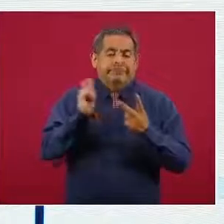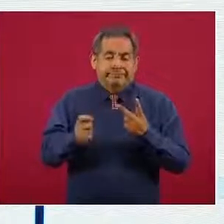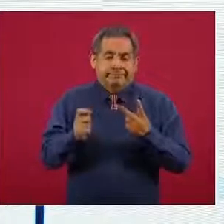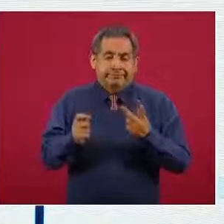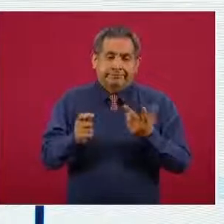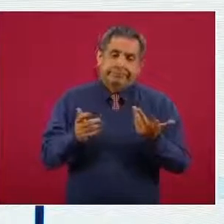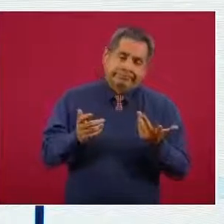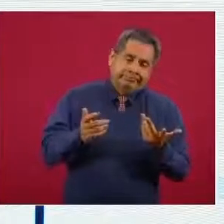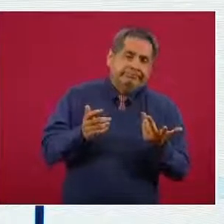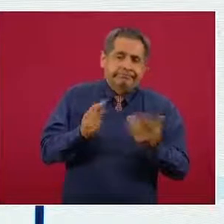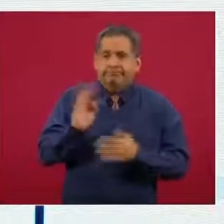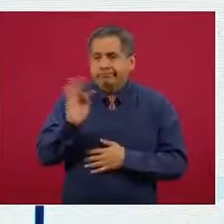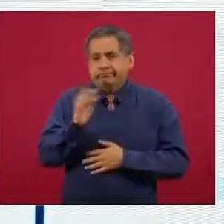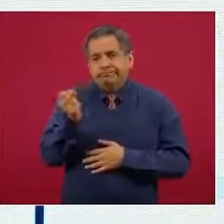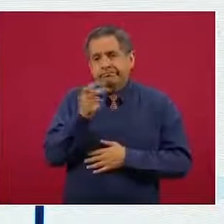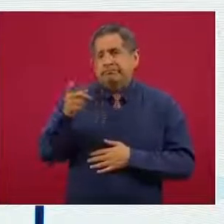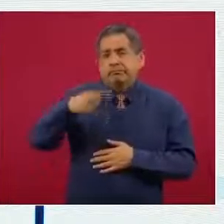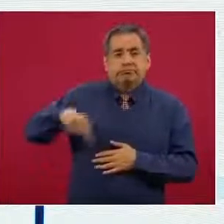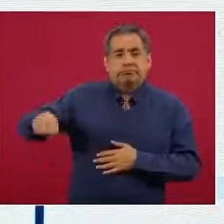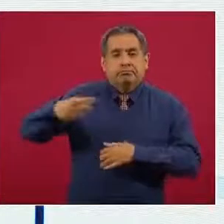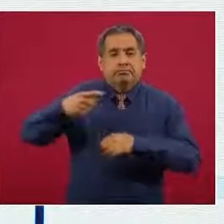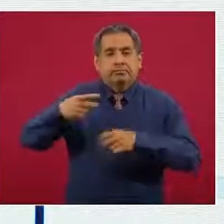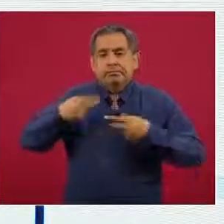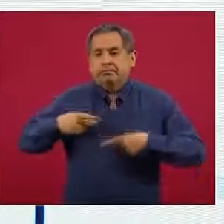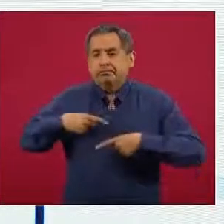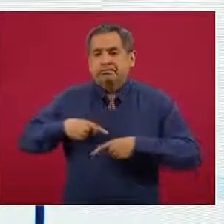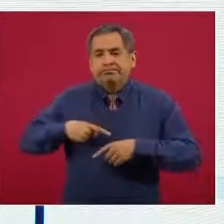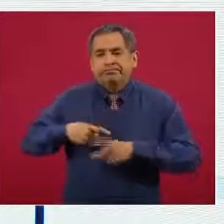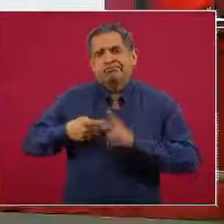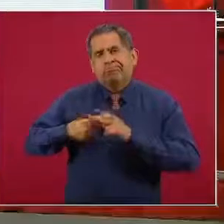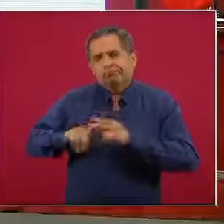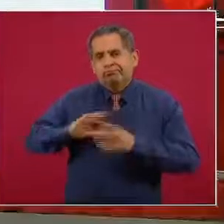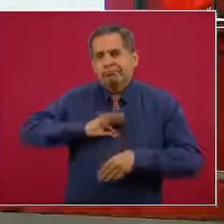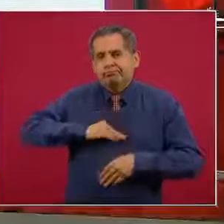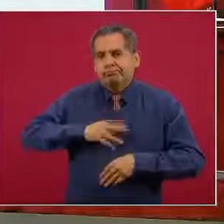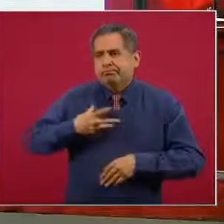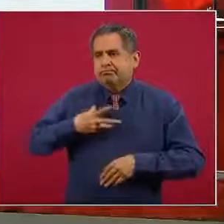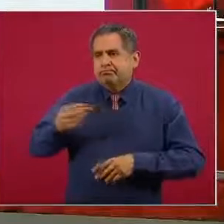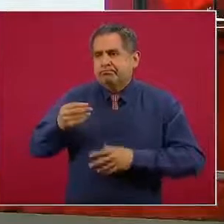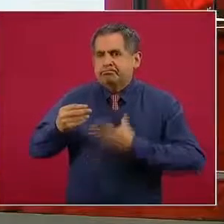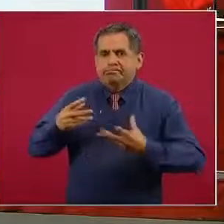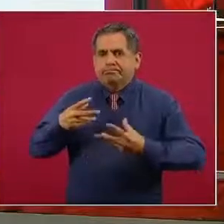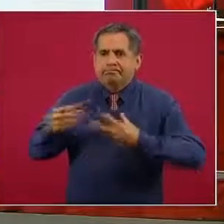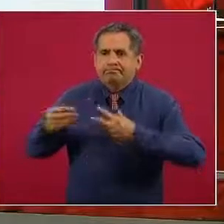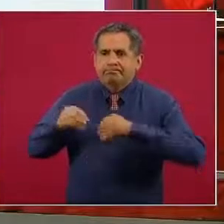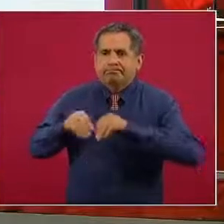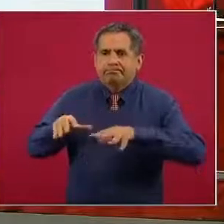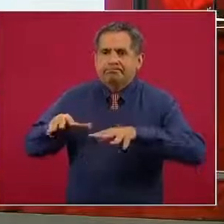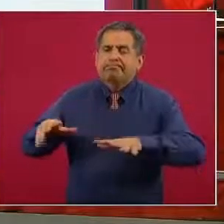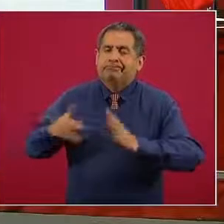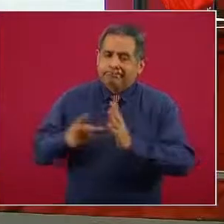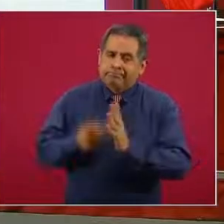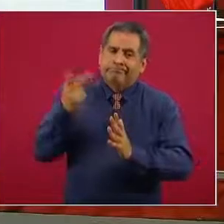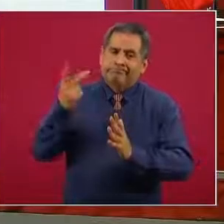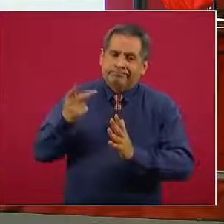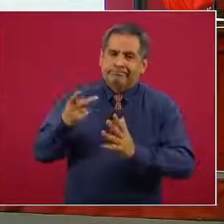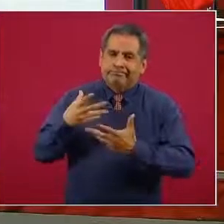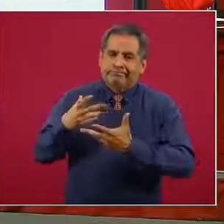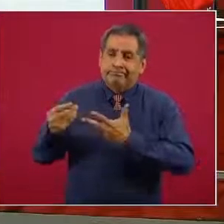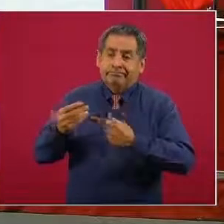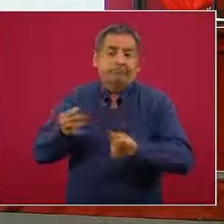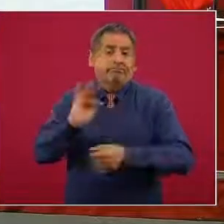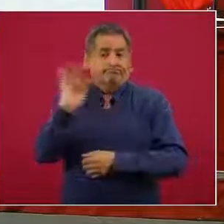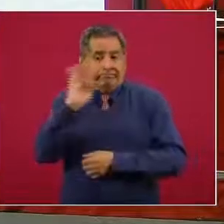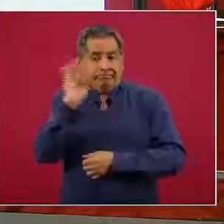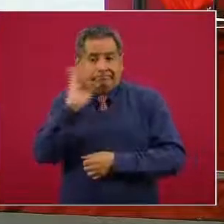significar que algunas personas están propagando la enfermedad más eficientemente y estamos teniendo más contagios y estamos